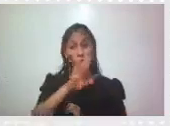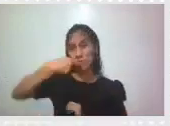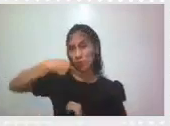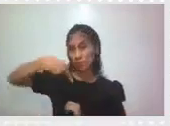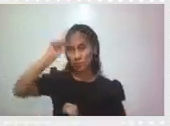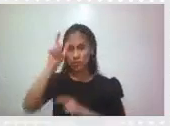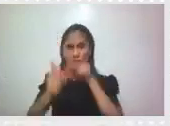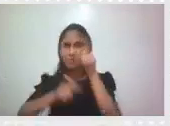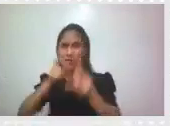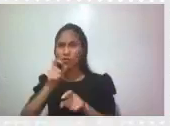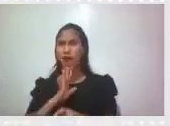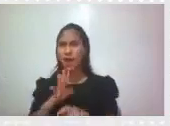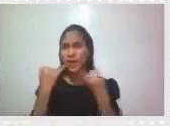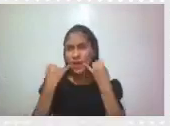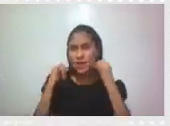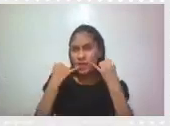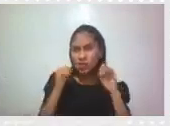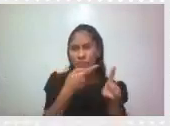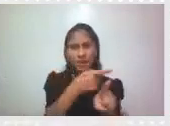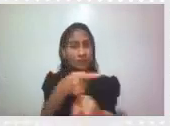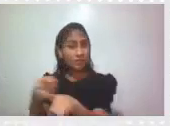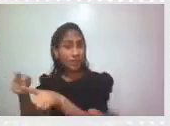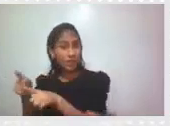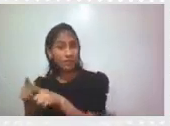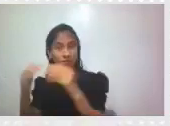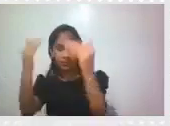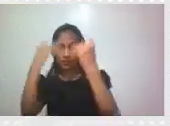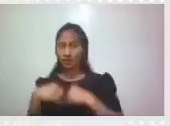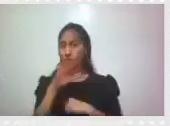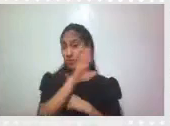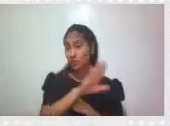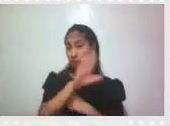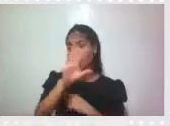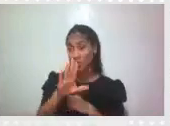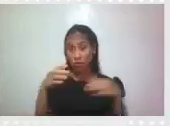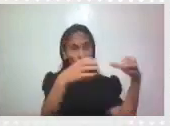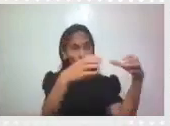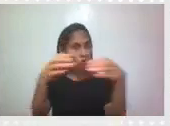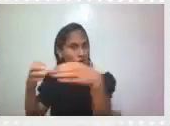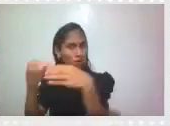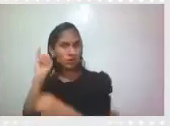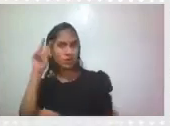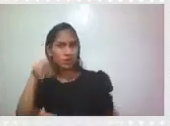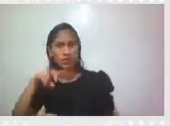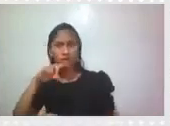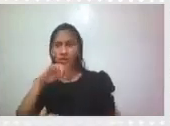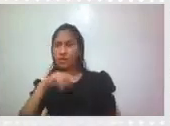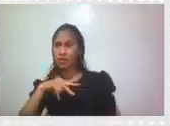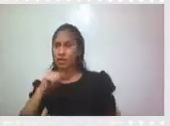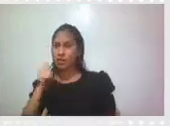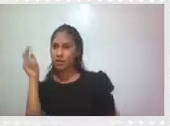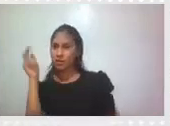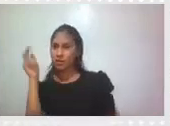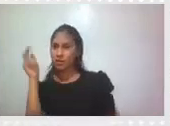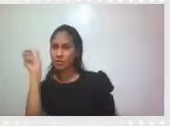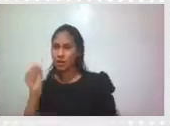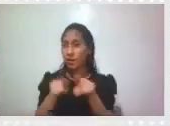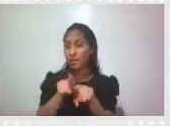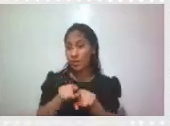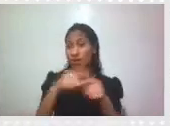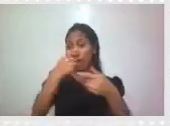materna, 55 pueblos indígenas reconocidos por el Ministerio de Cultura, 48 diferentes